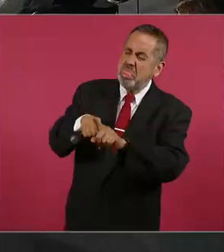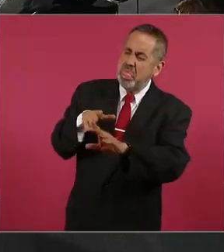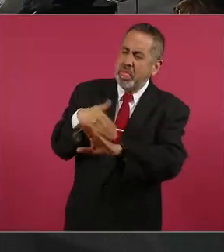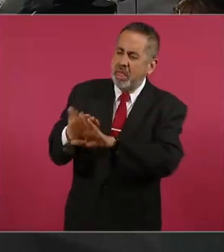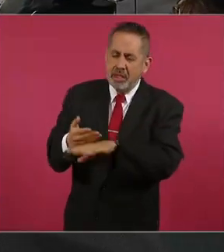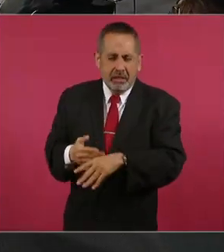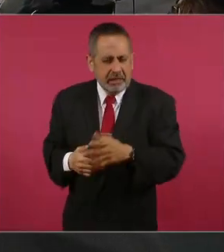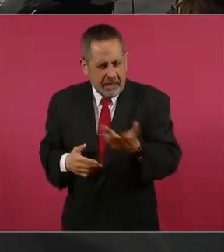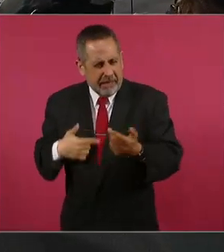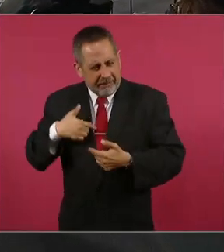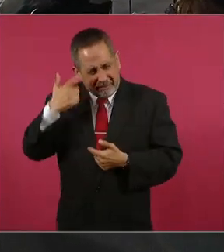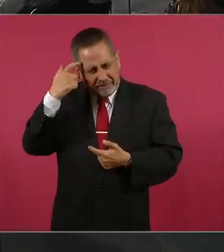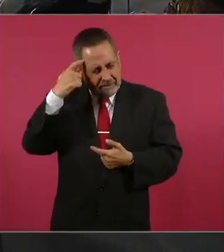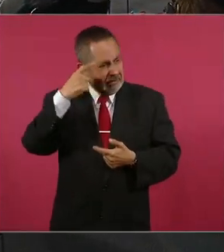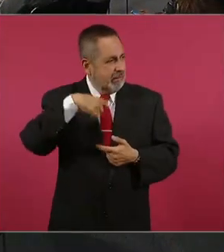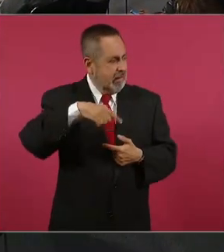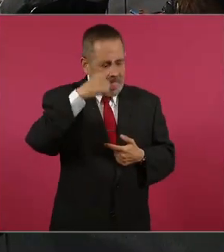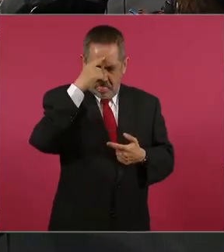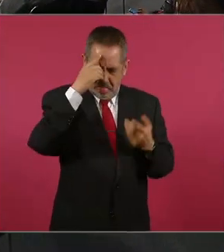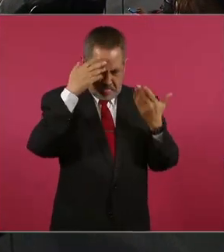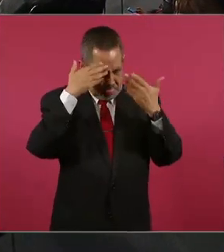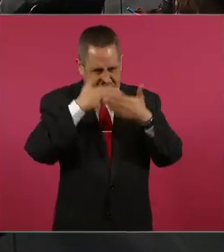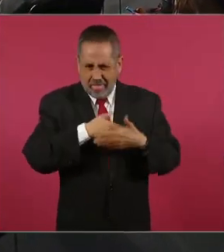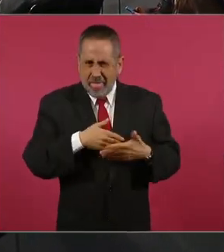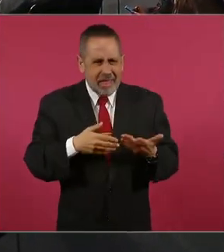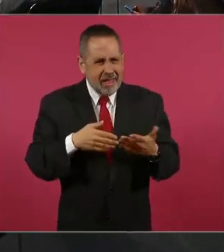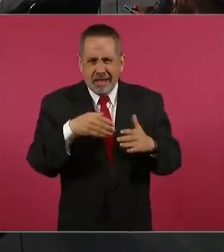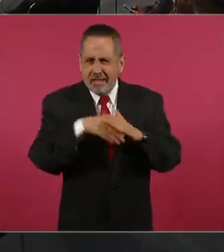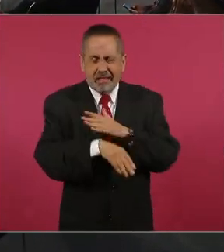de decadencia en que estábamos.